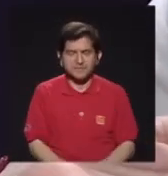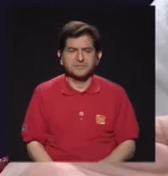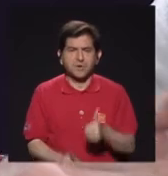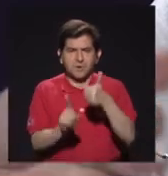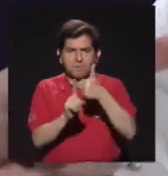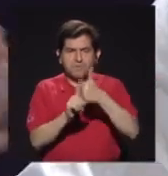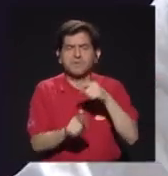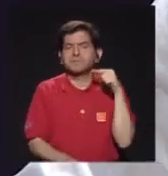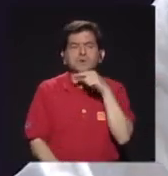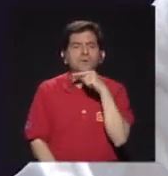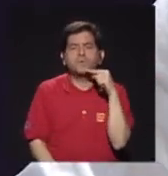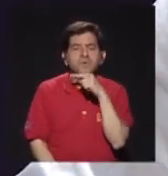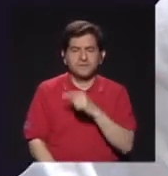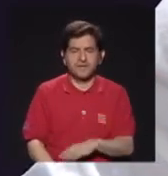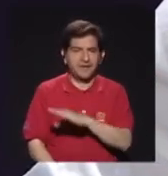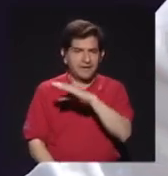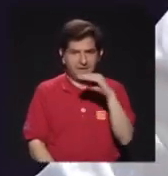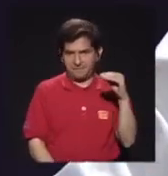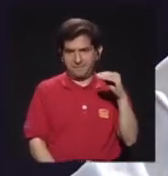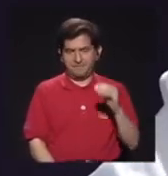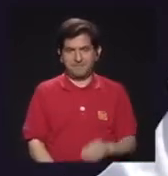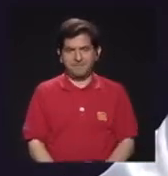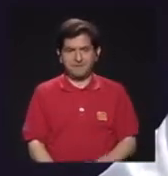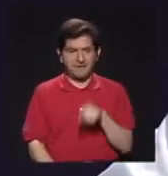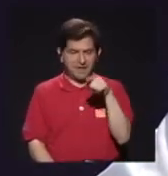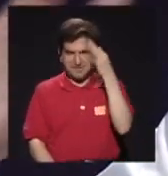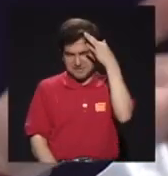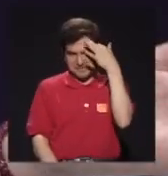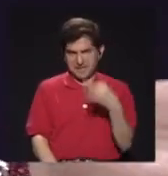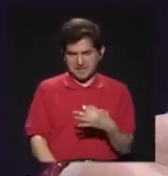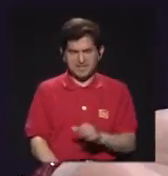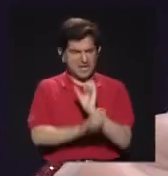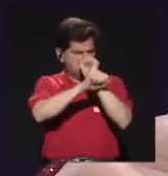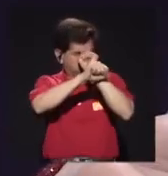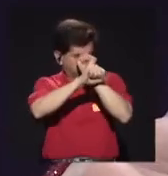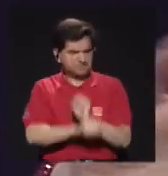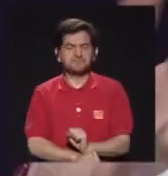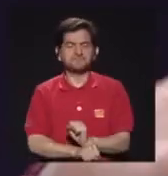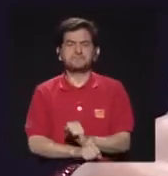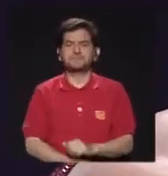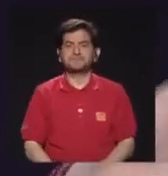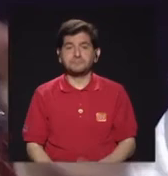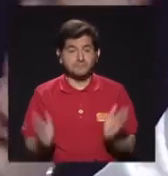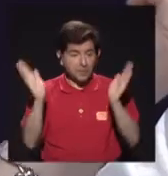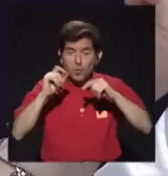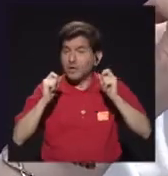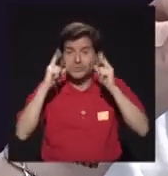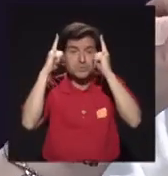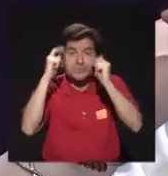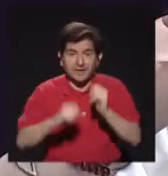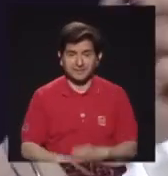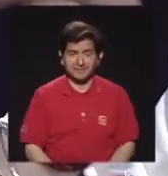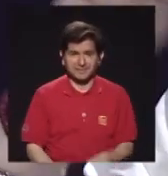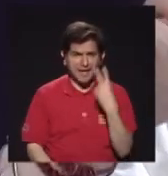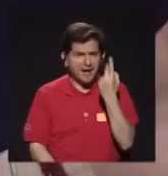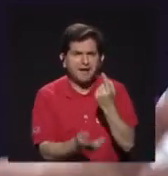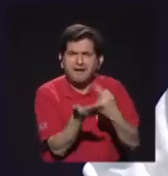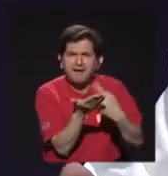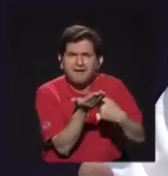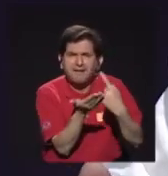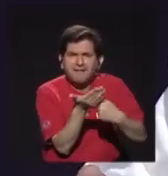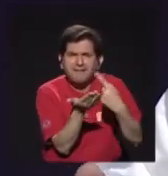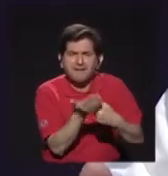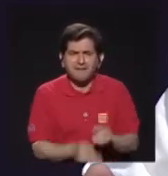misma unidad social cristiana y esta estas posturas ultraconservadoras buena no hay ninguna sorpresa cuando vimos los debates que se